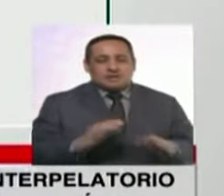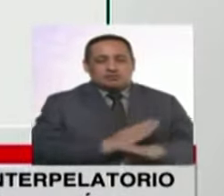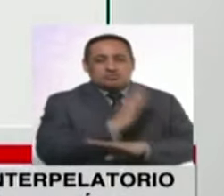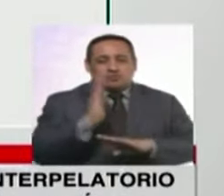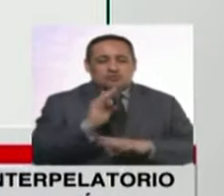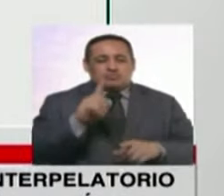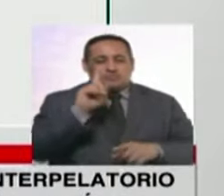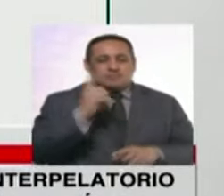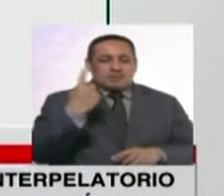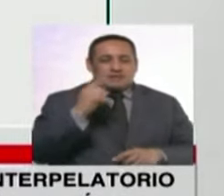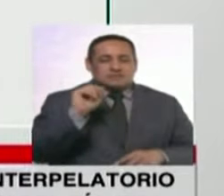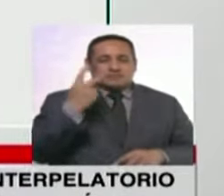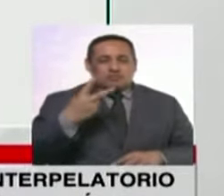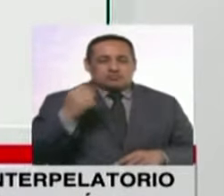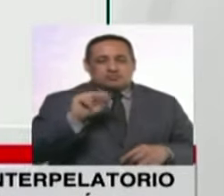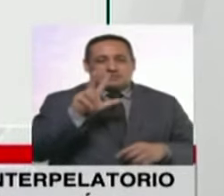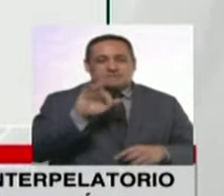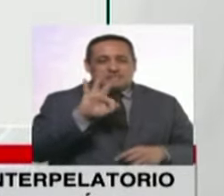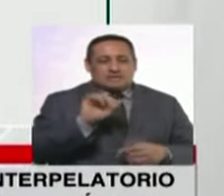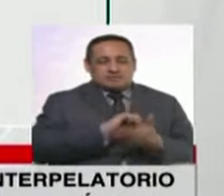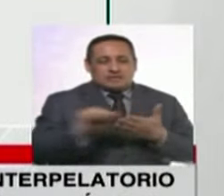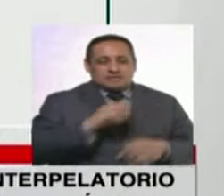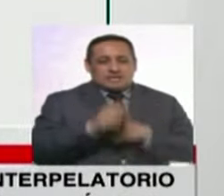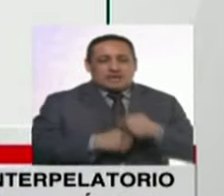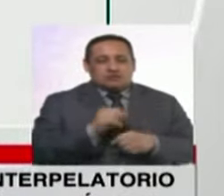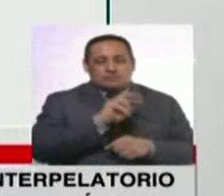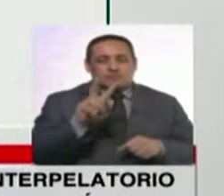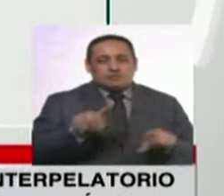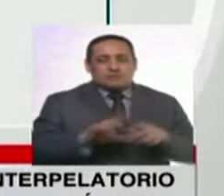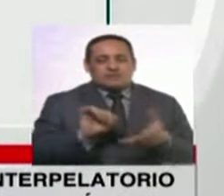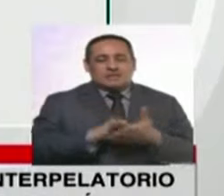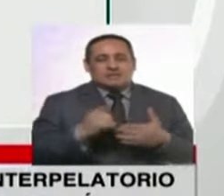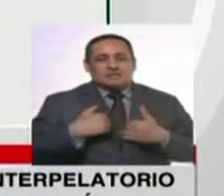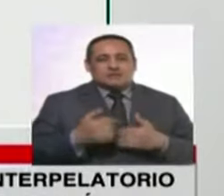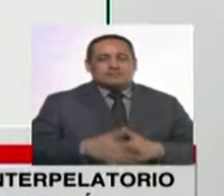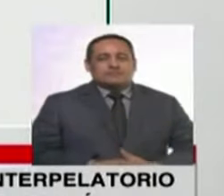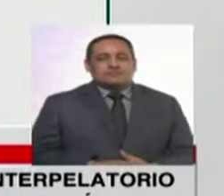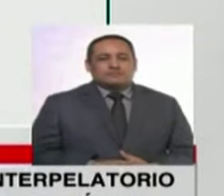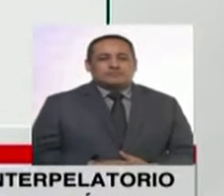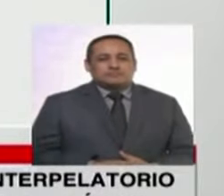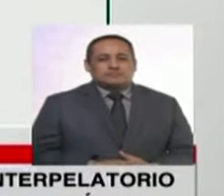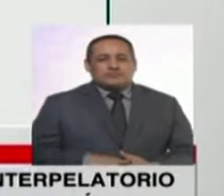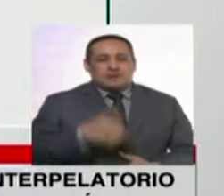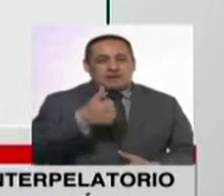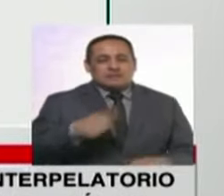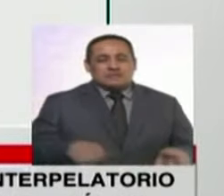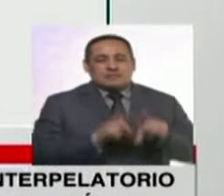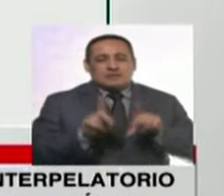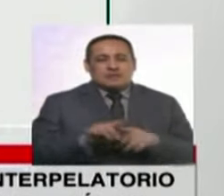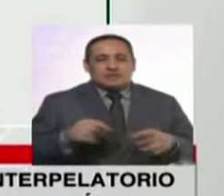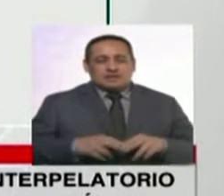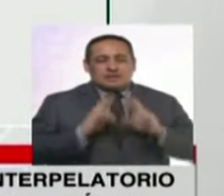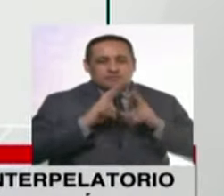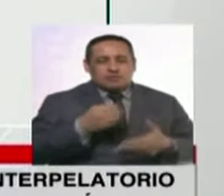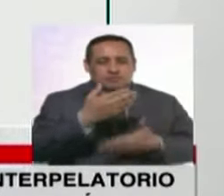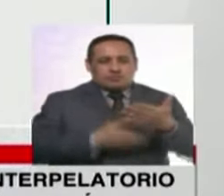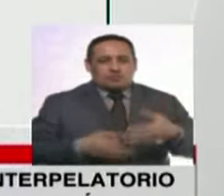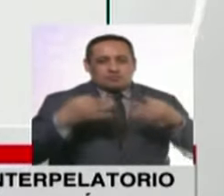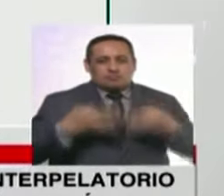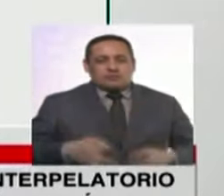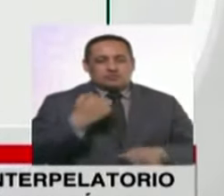el primer y segundos trimestre del año 2022 se tiene lo siguiente a el reporte de